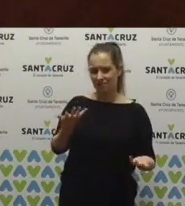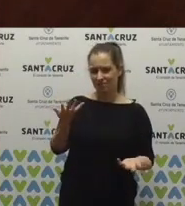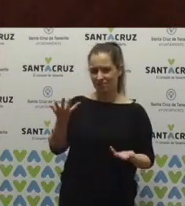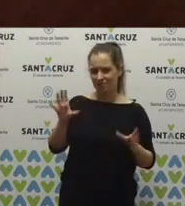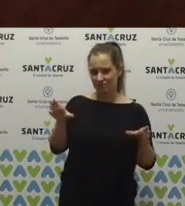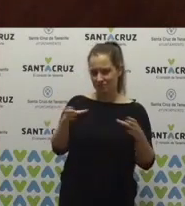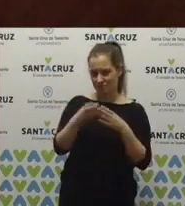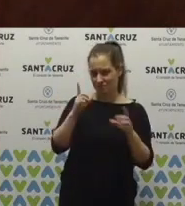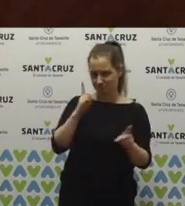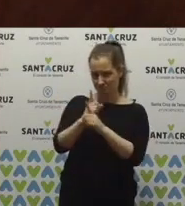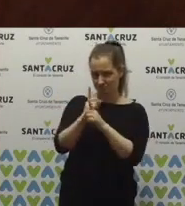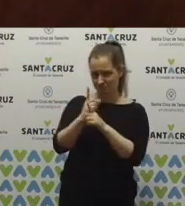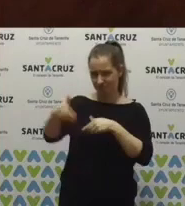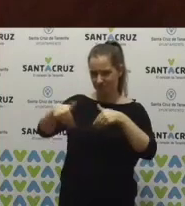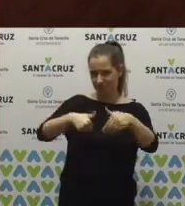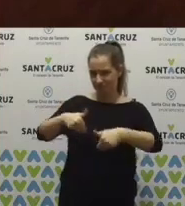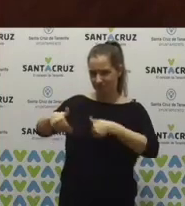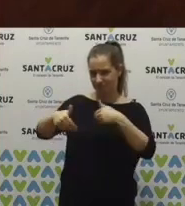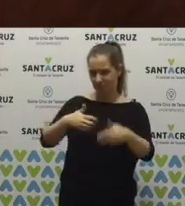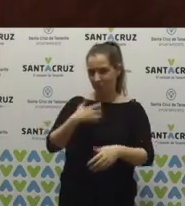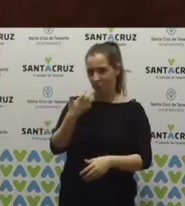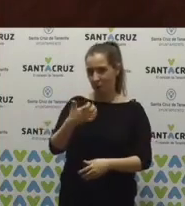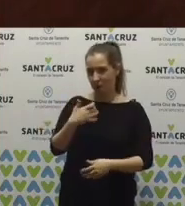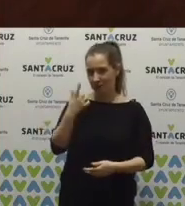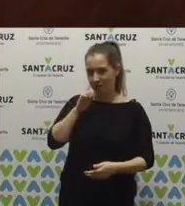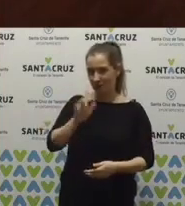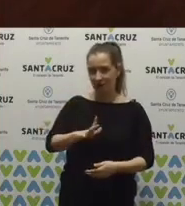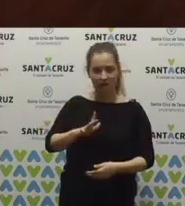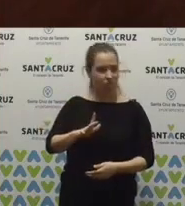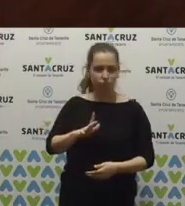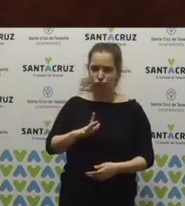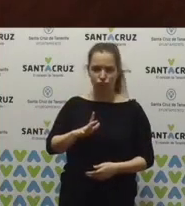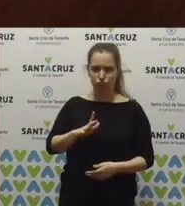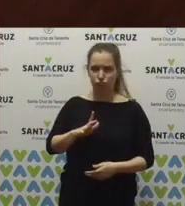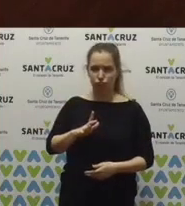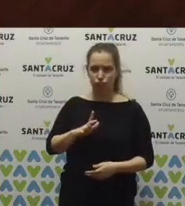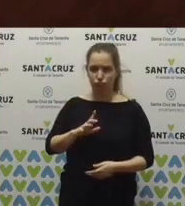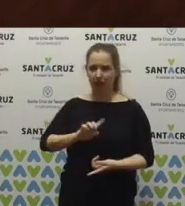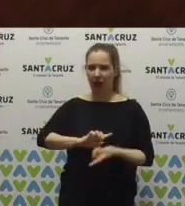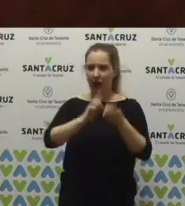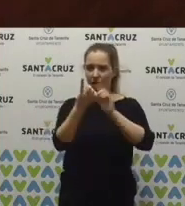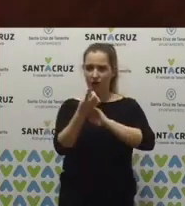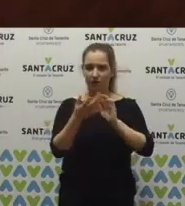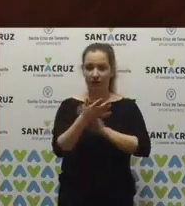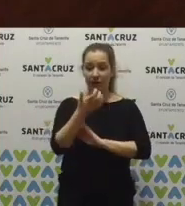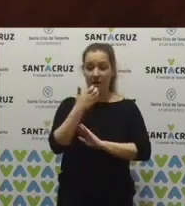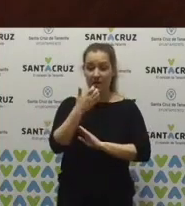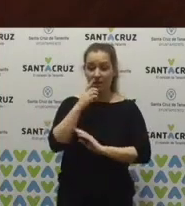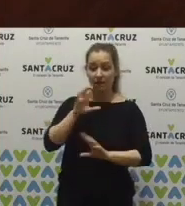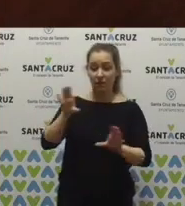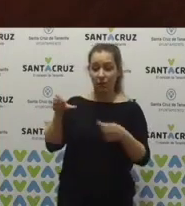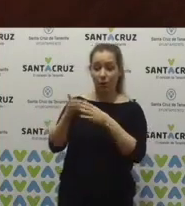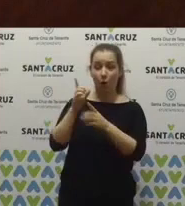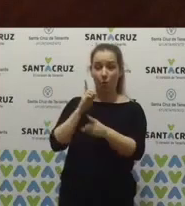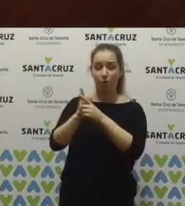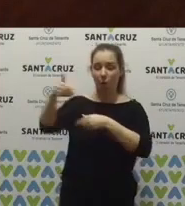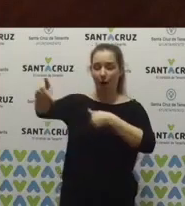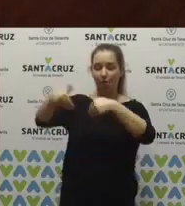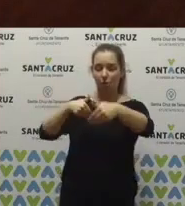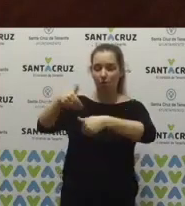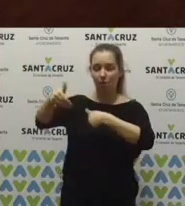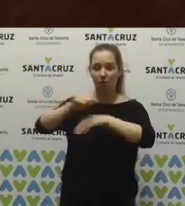todo lo contrario cuanto más aporte la oposición más enrique seremos los documentos que podemos consensuar y